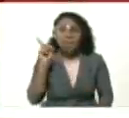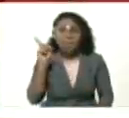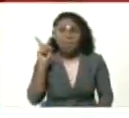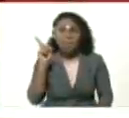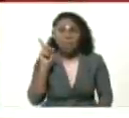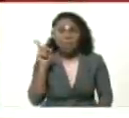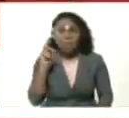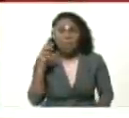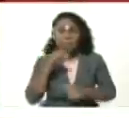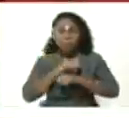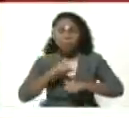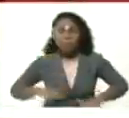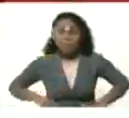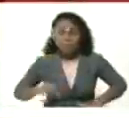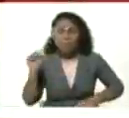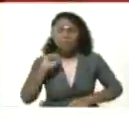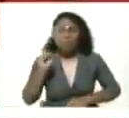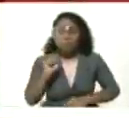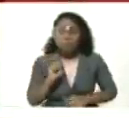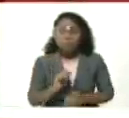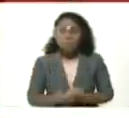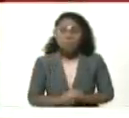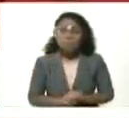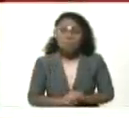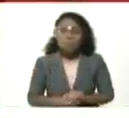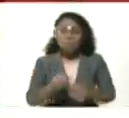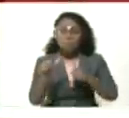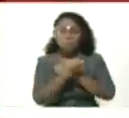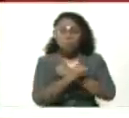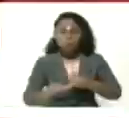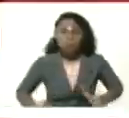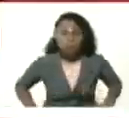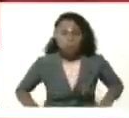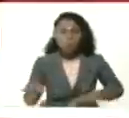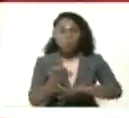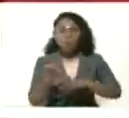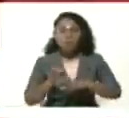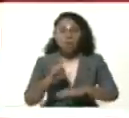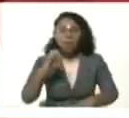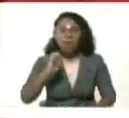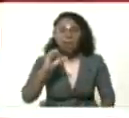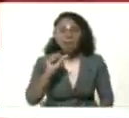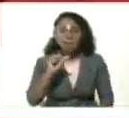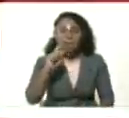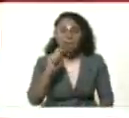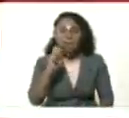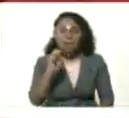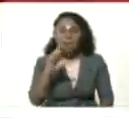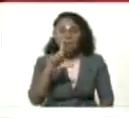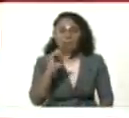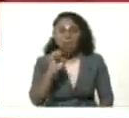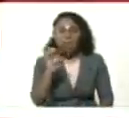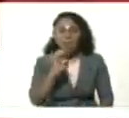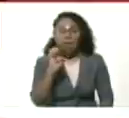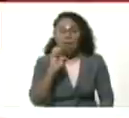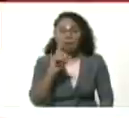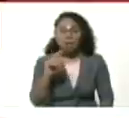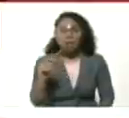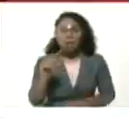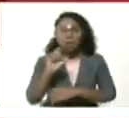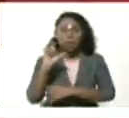APC, correcto. Sí, Portuguesa. Municipio Esteller, Beuris Rodríguez.